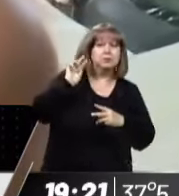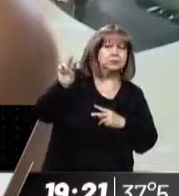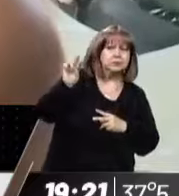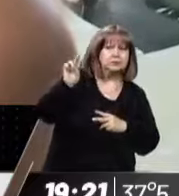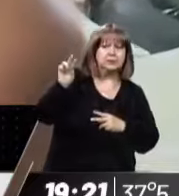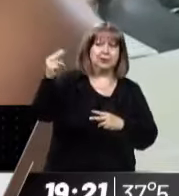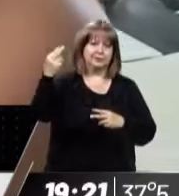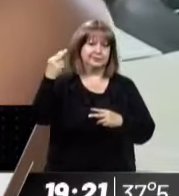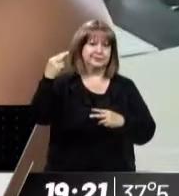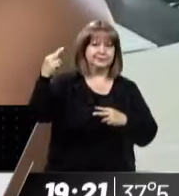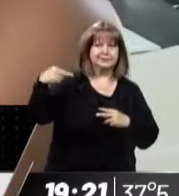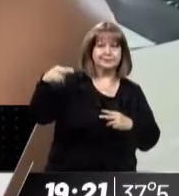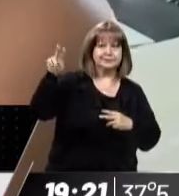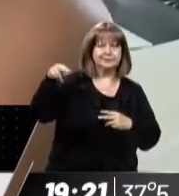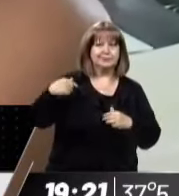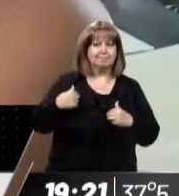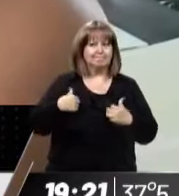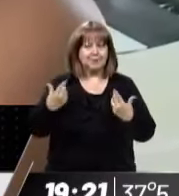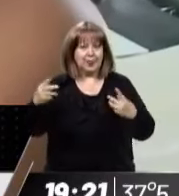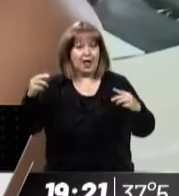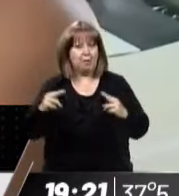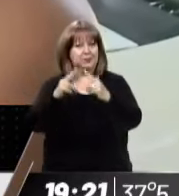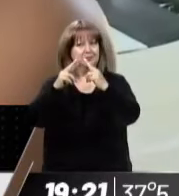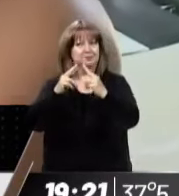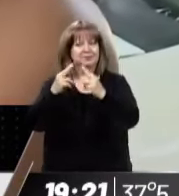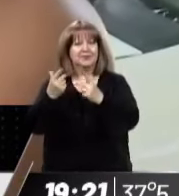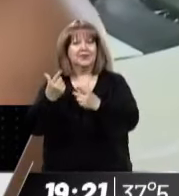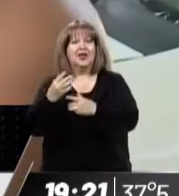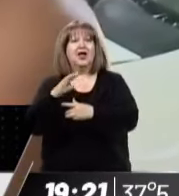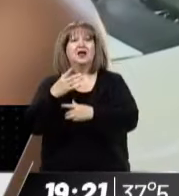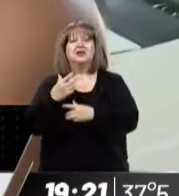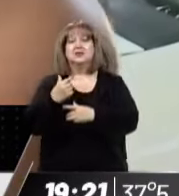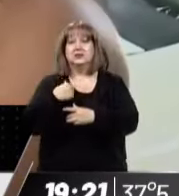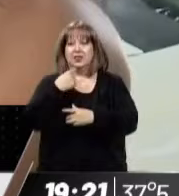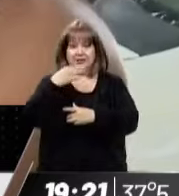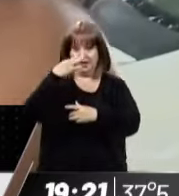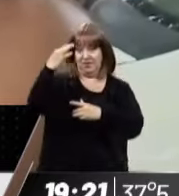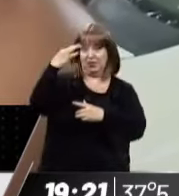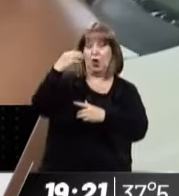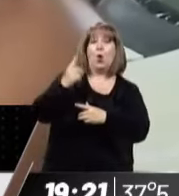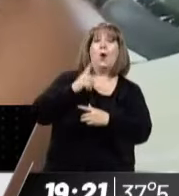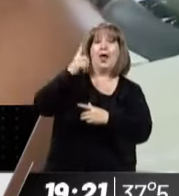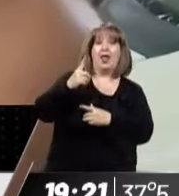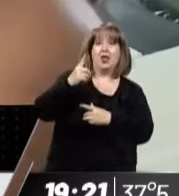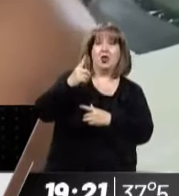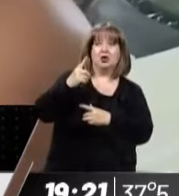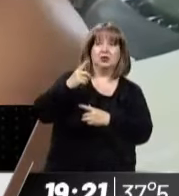yo tomé la decisión de ir a Francia a hacer un año allá y...